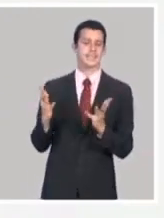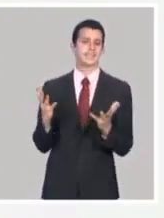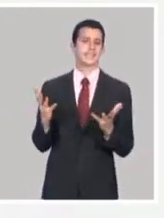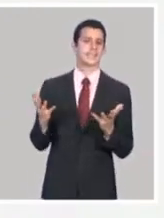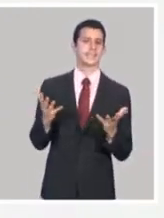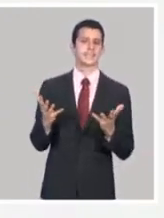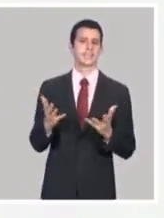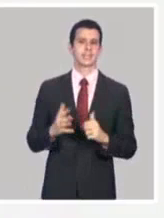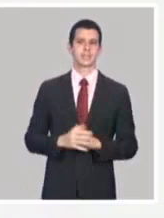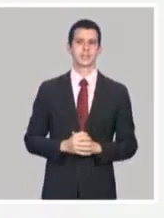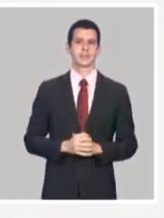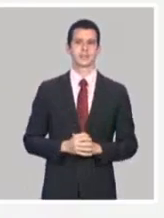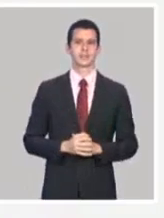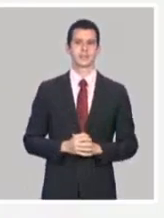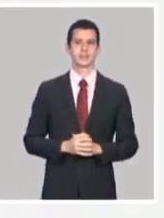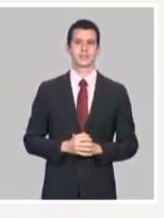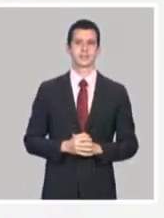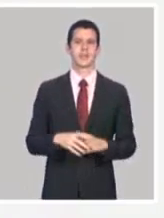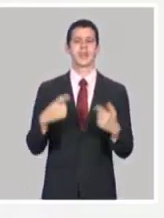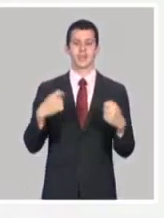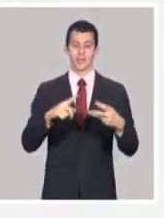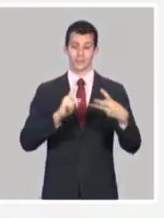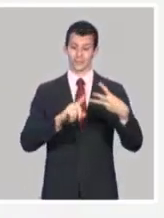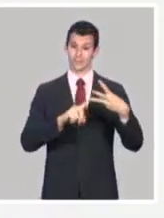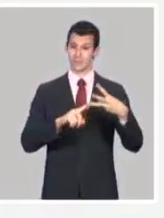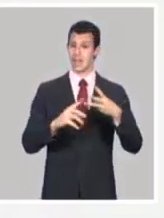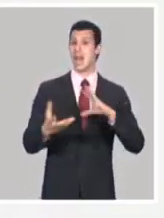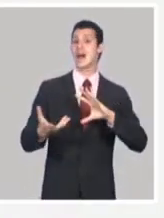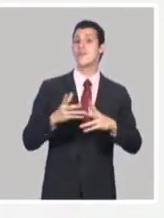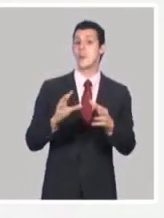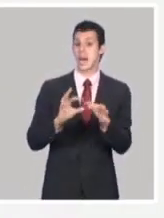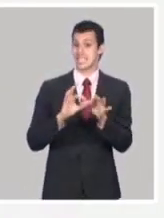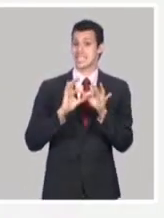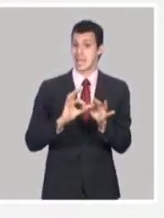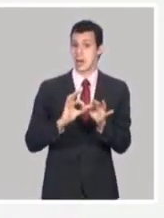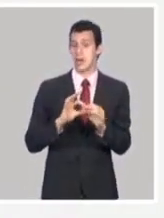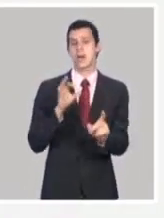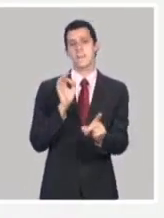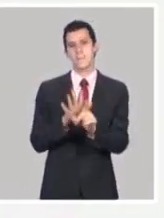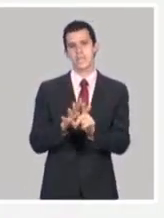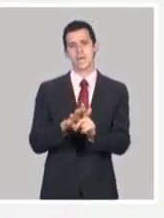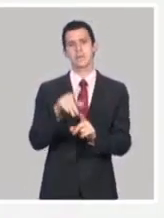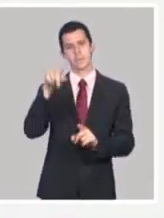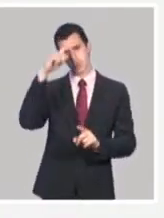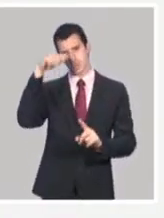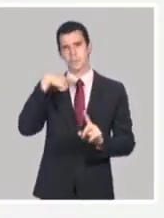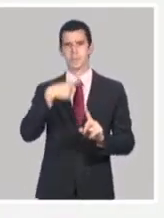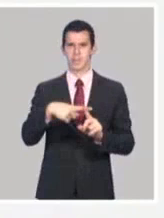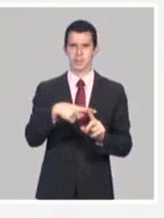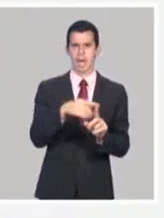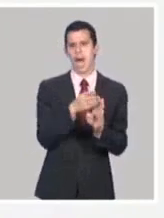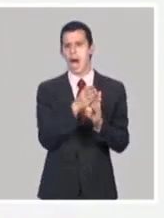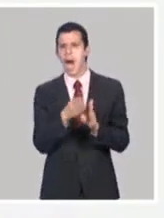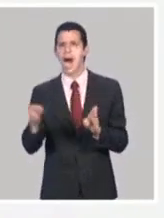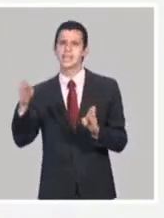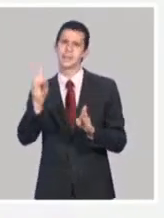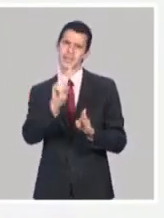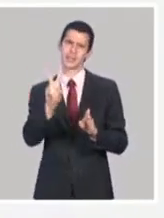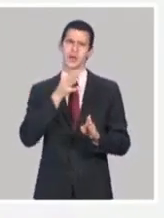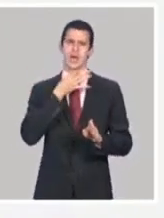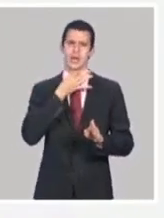activas docentes presenciales el 1º de septiembre y también extendería en el curso hasta el día 22 de enero